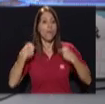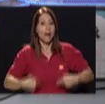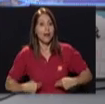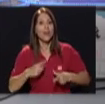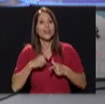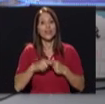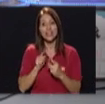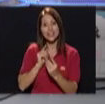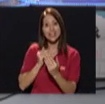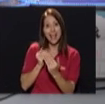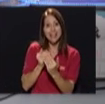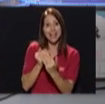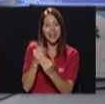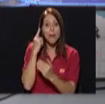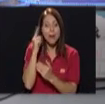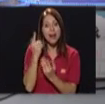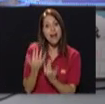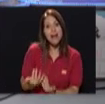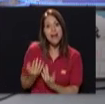den de comer.